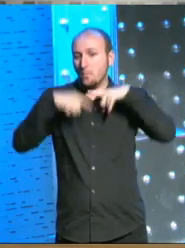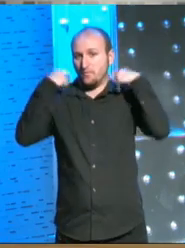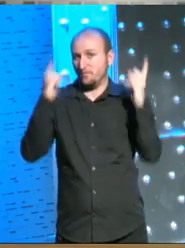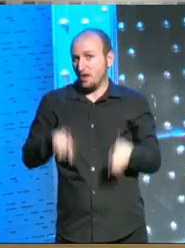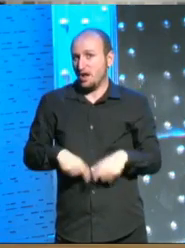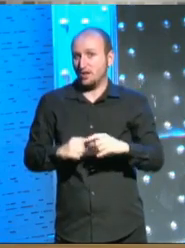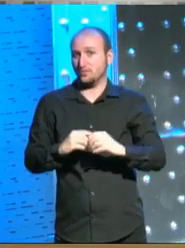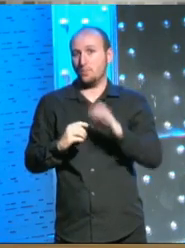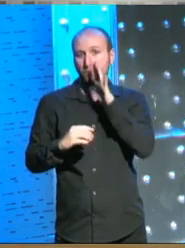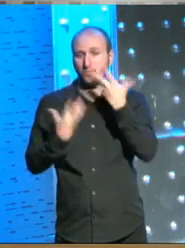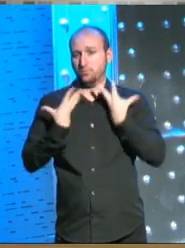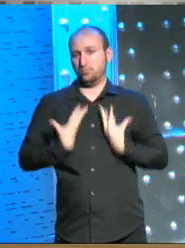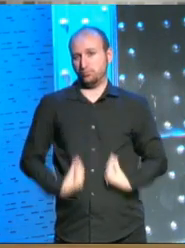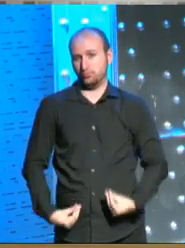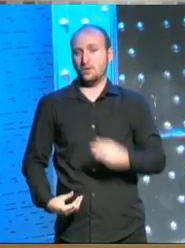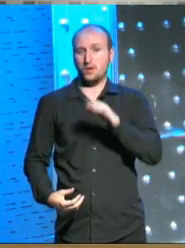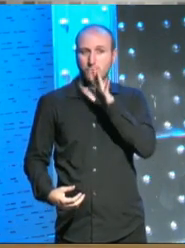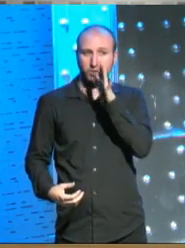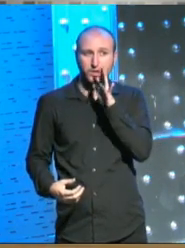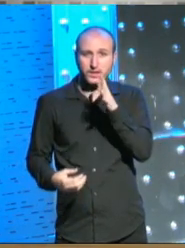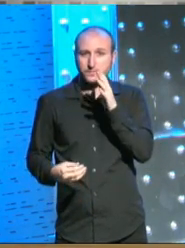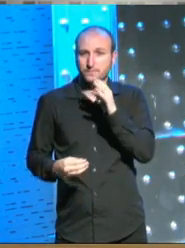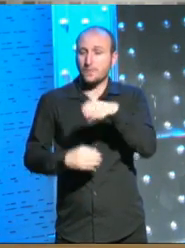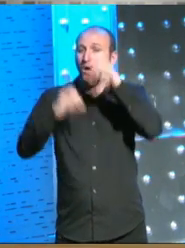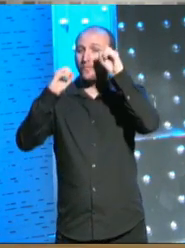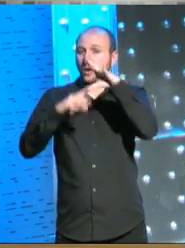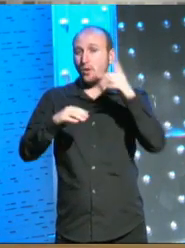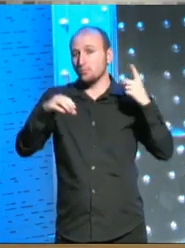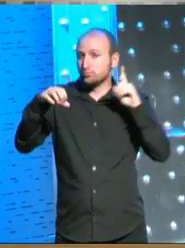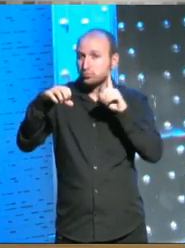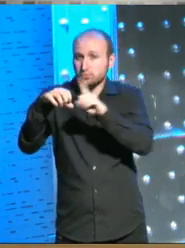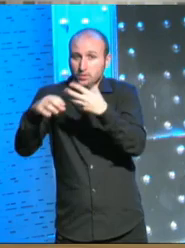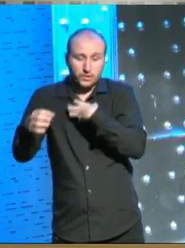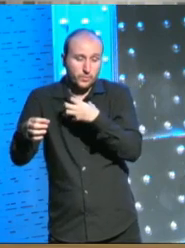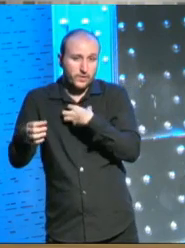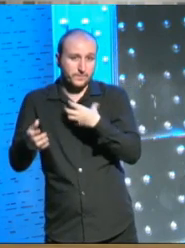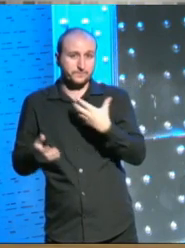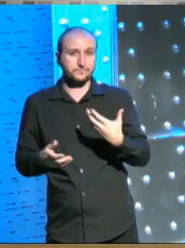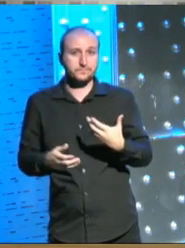no puede seguir el farol de Ronald Reagan con la guerra del espacio, ¿no? Pero en